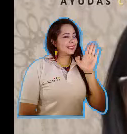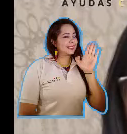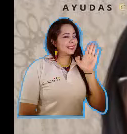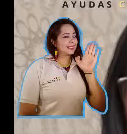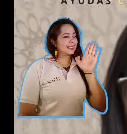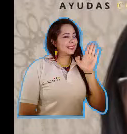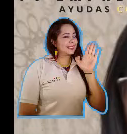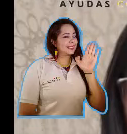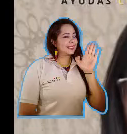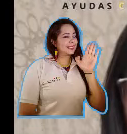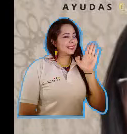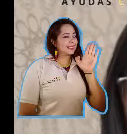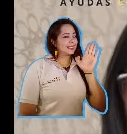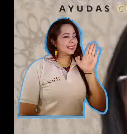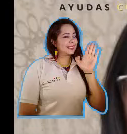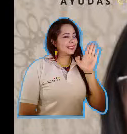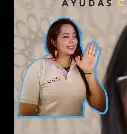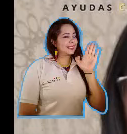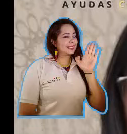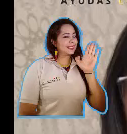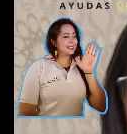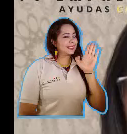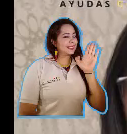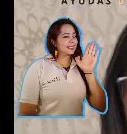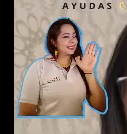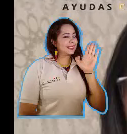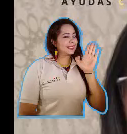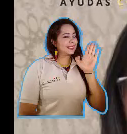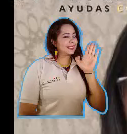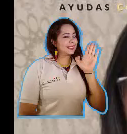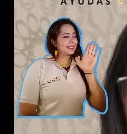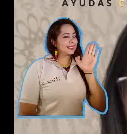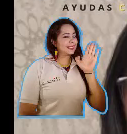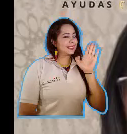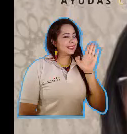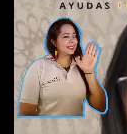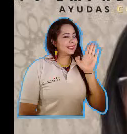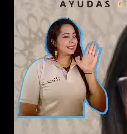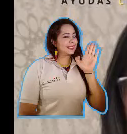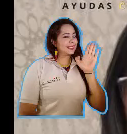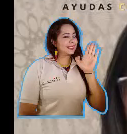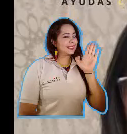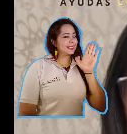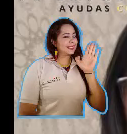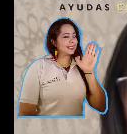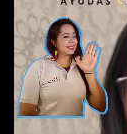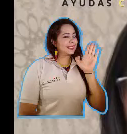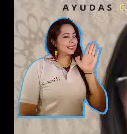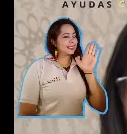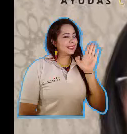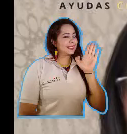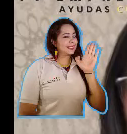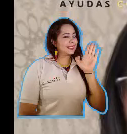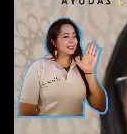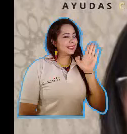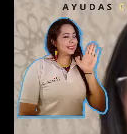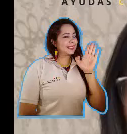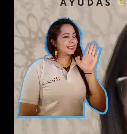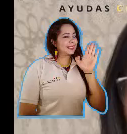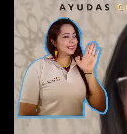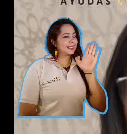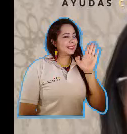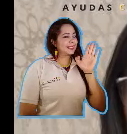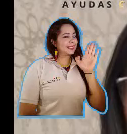tiene que ir a la oficina del cisp Aquí hay una persona que nos dice eh soy una mujer de b7 no puedo trabajar soy cuidadora de un adulto mayor y una nena de